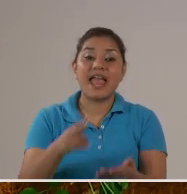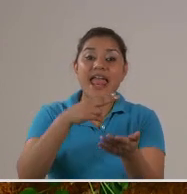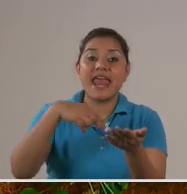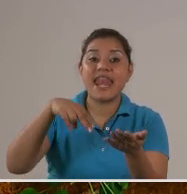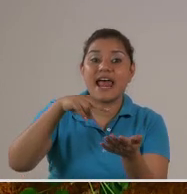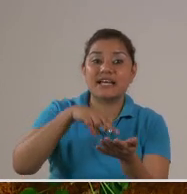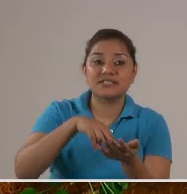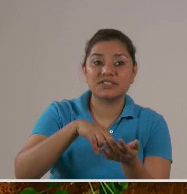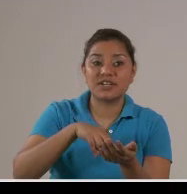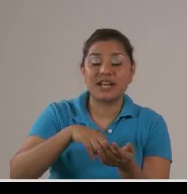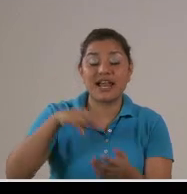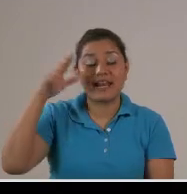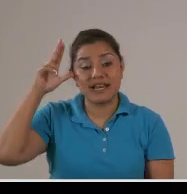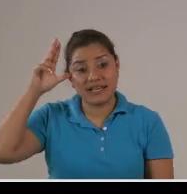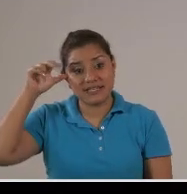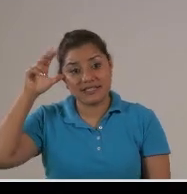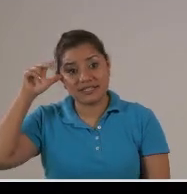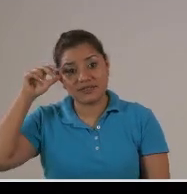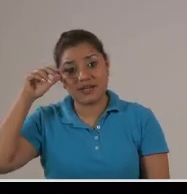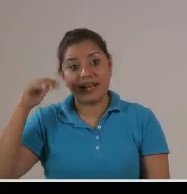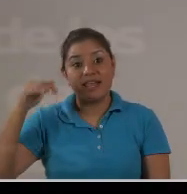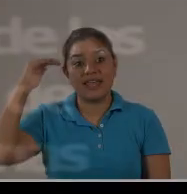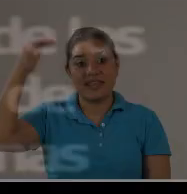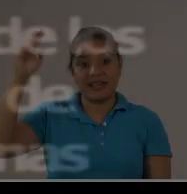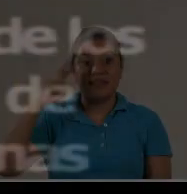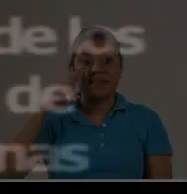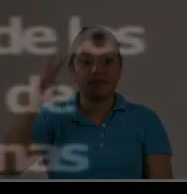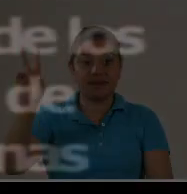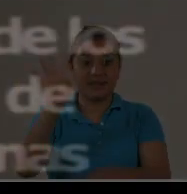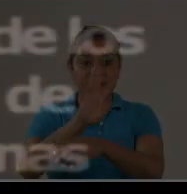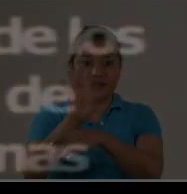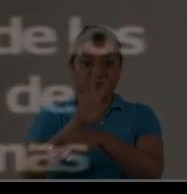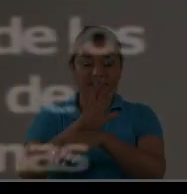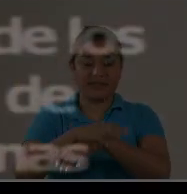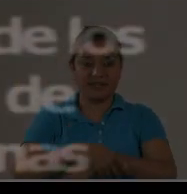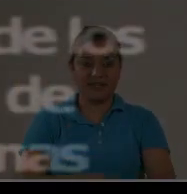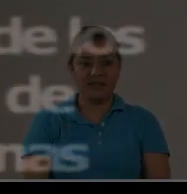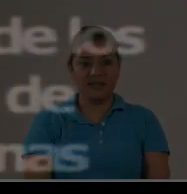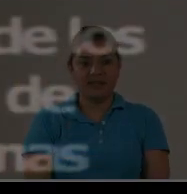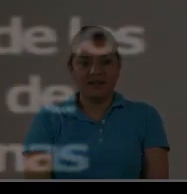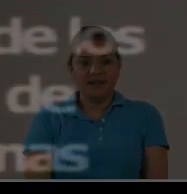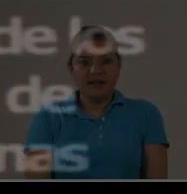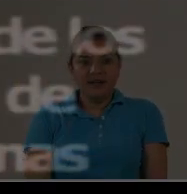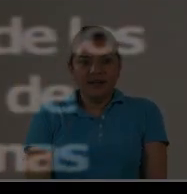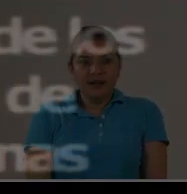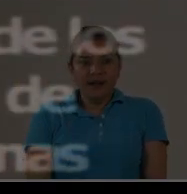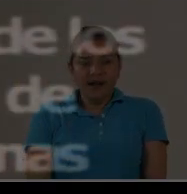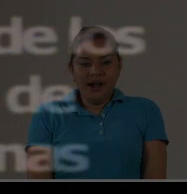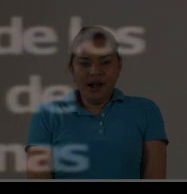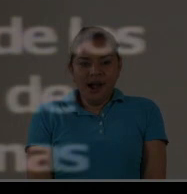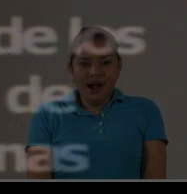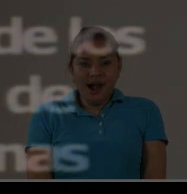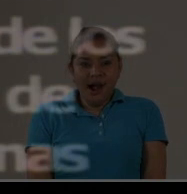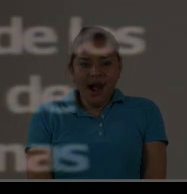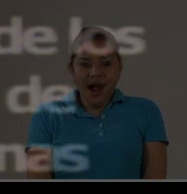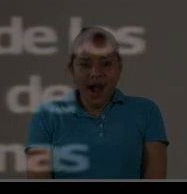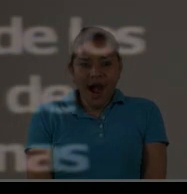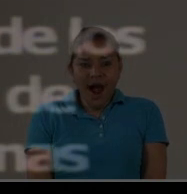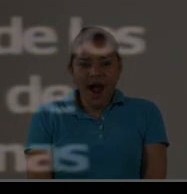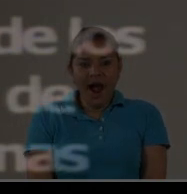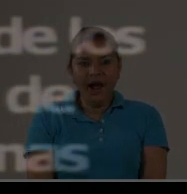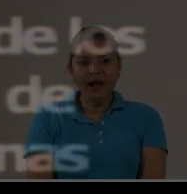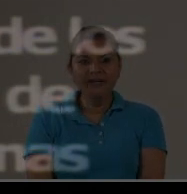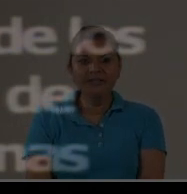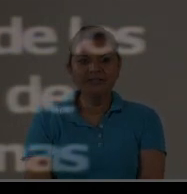nacional sexual edad talla discapacidad condición social